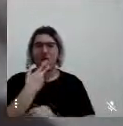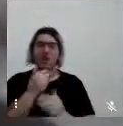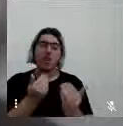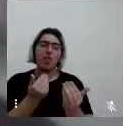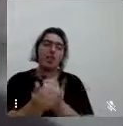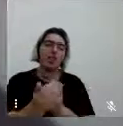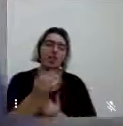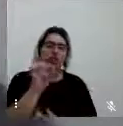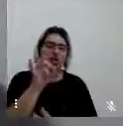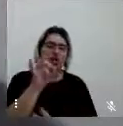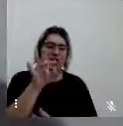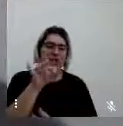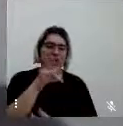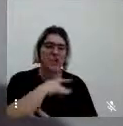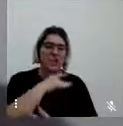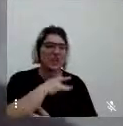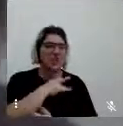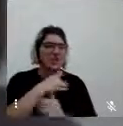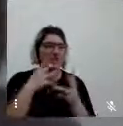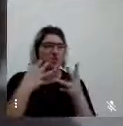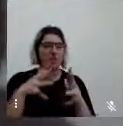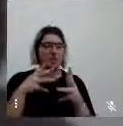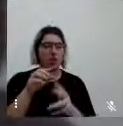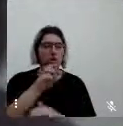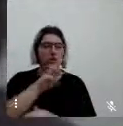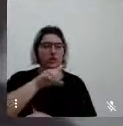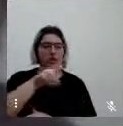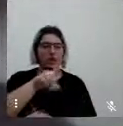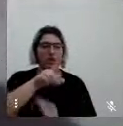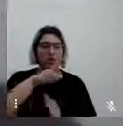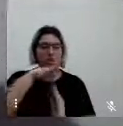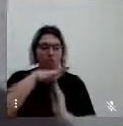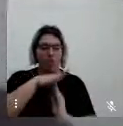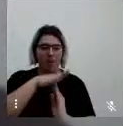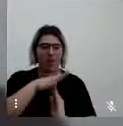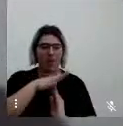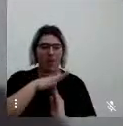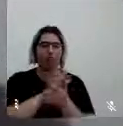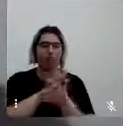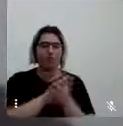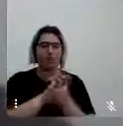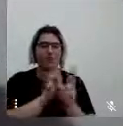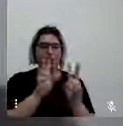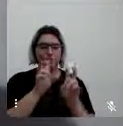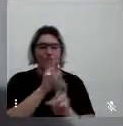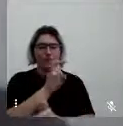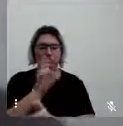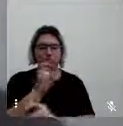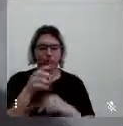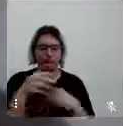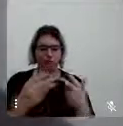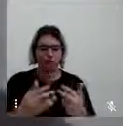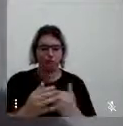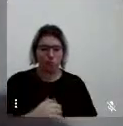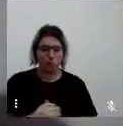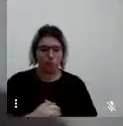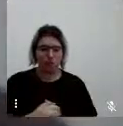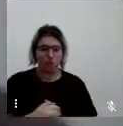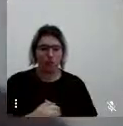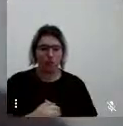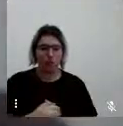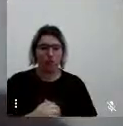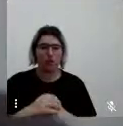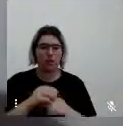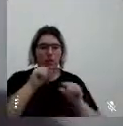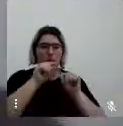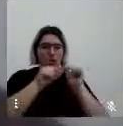miércoles 31, cortamos un poco los ciclos para hablar sobre otro tema que nos parece muy interesante, que es cómo afrontar el miedo al contagio, que nos